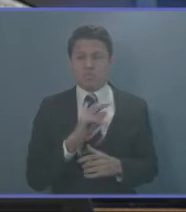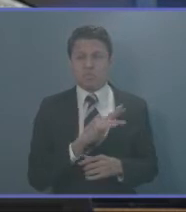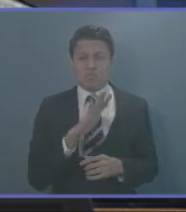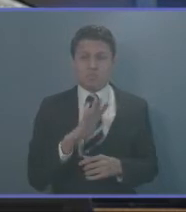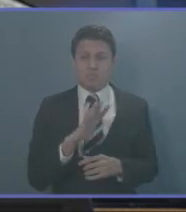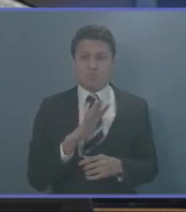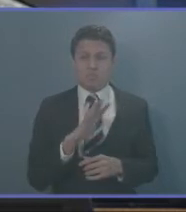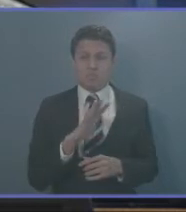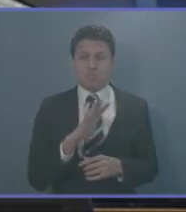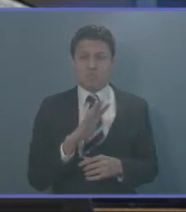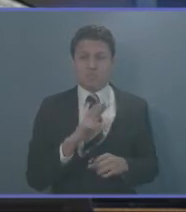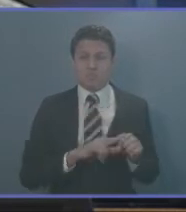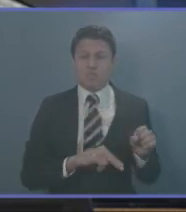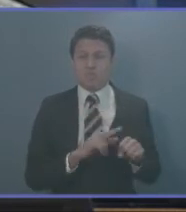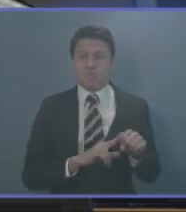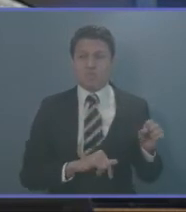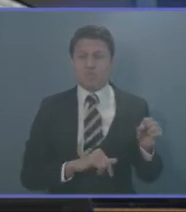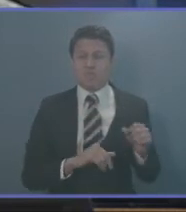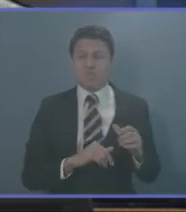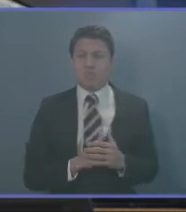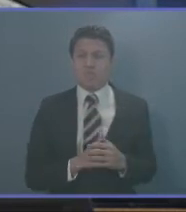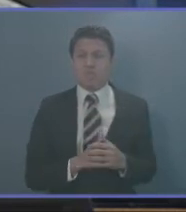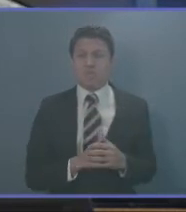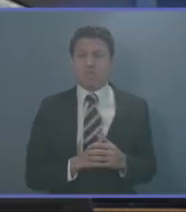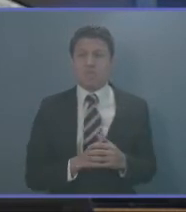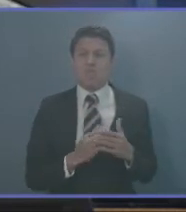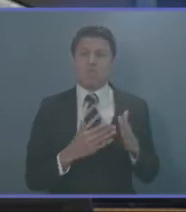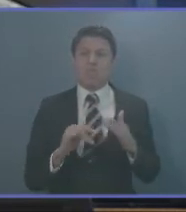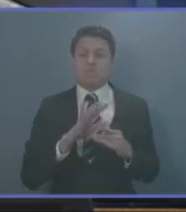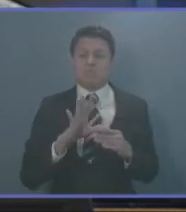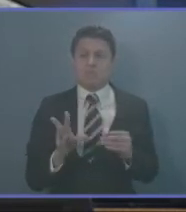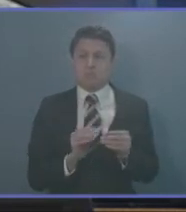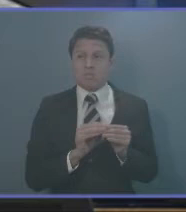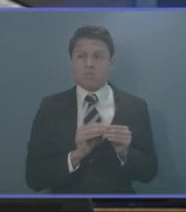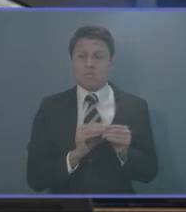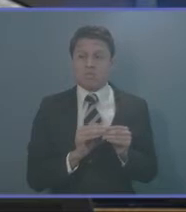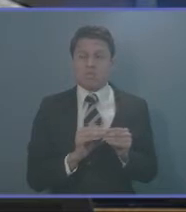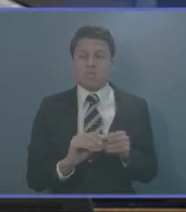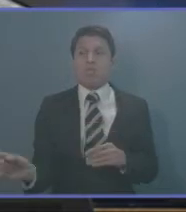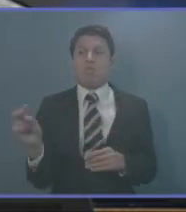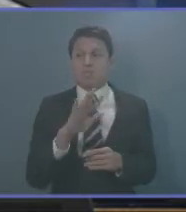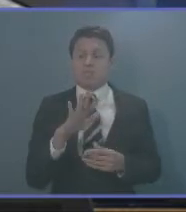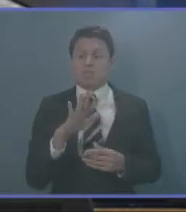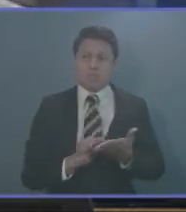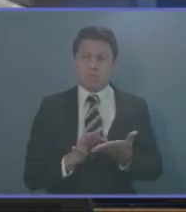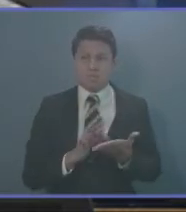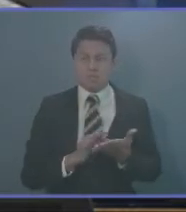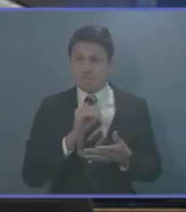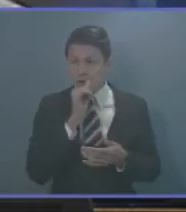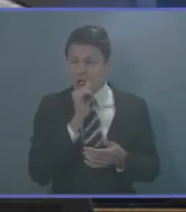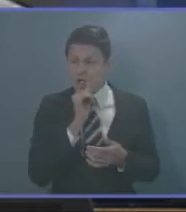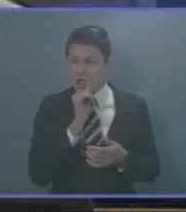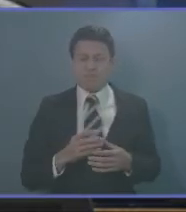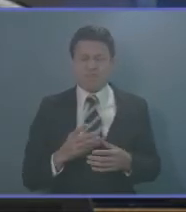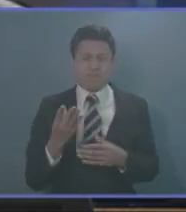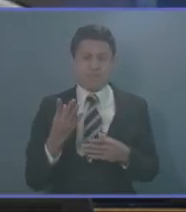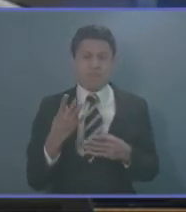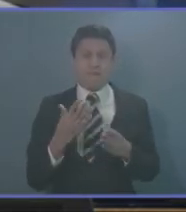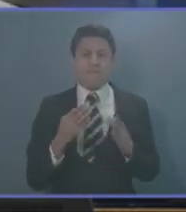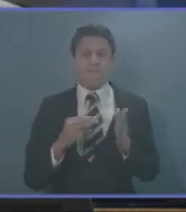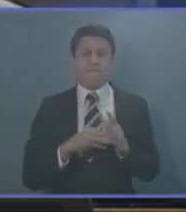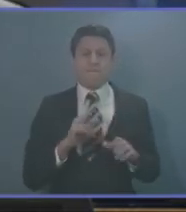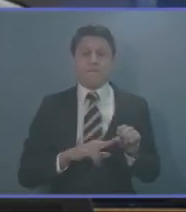35 dólares cuota fija, más adicional por cada millar o fracción 25 centavos sobre el exceso de 14.000